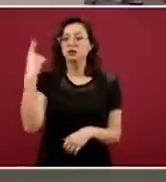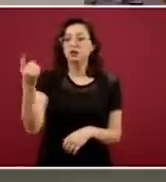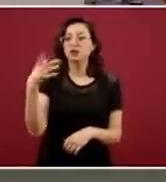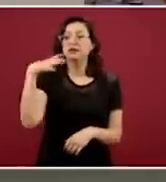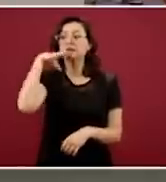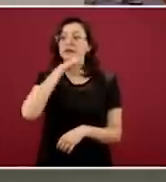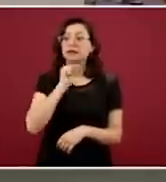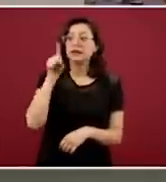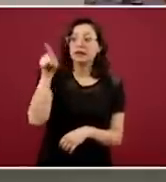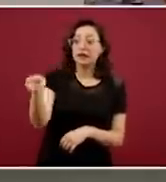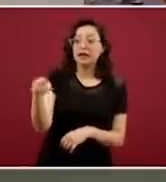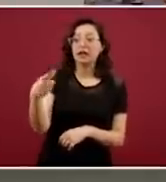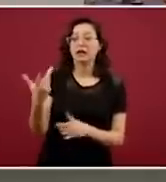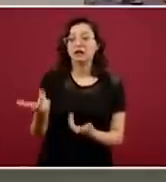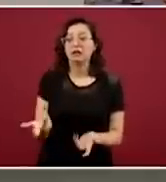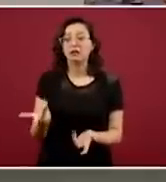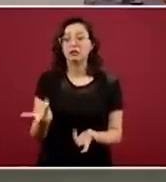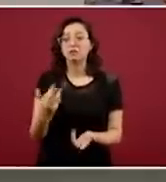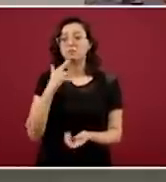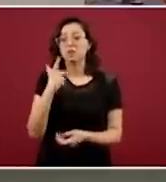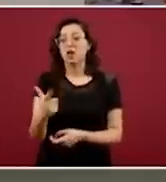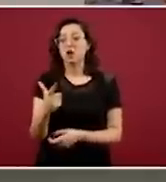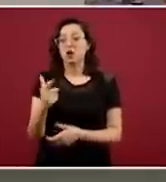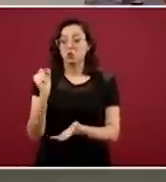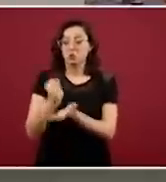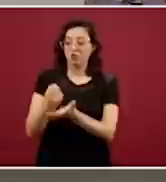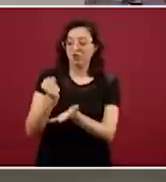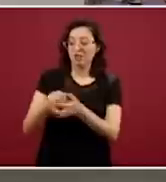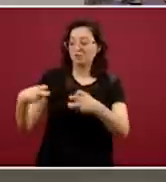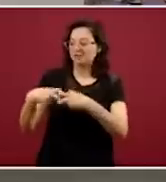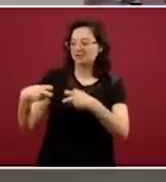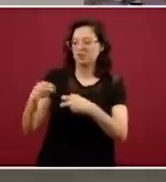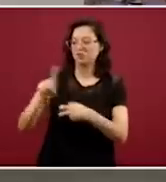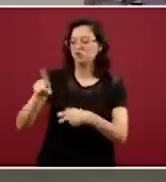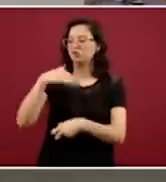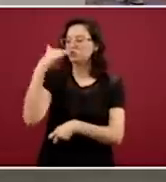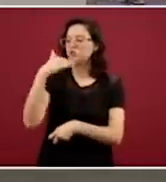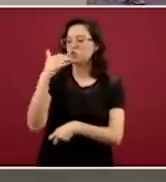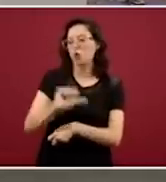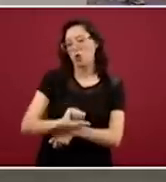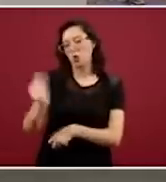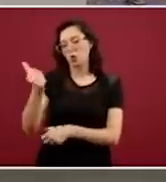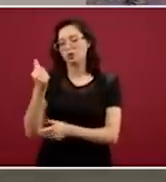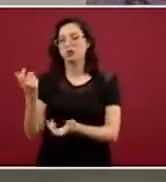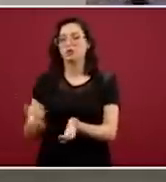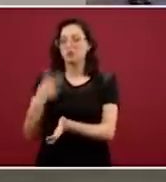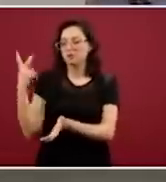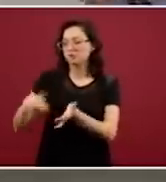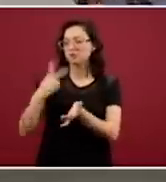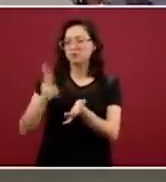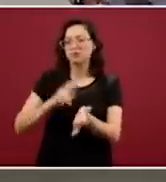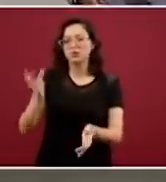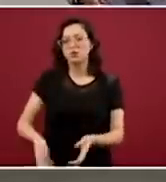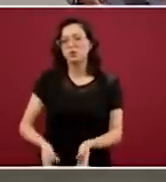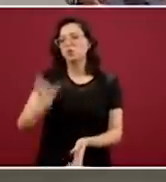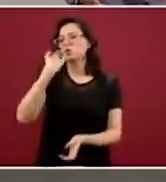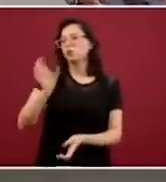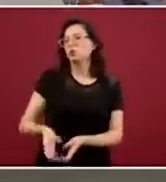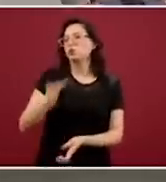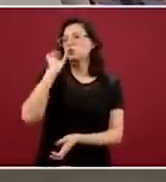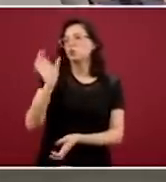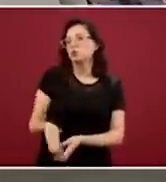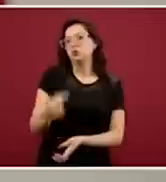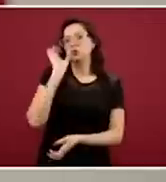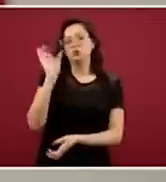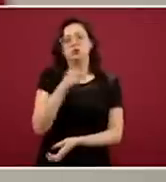mejor si no son botellas de PET porque contaminan, ¿no? Puede ser un material de reuso. Y hay